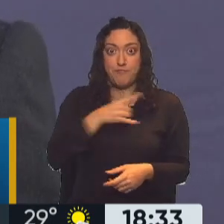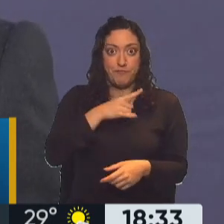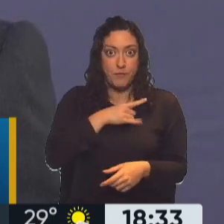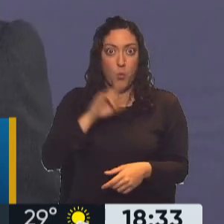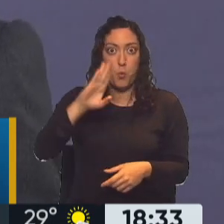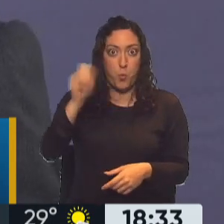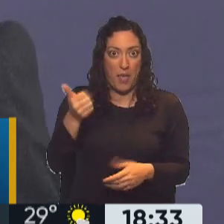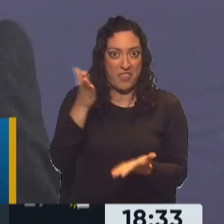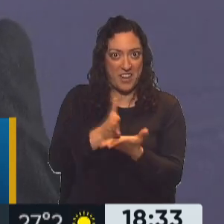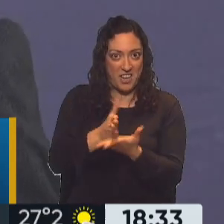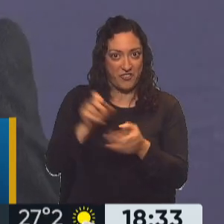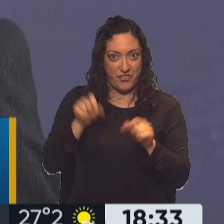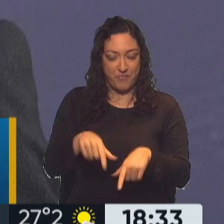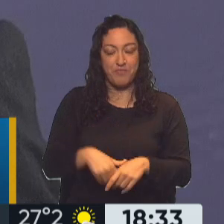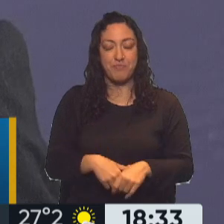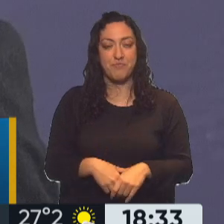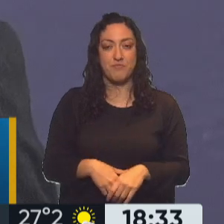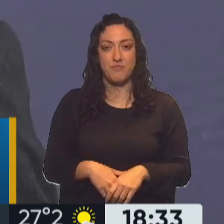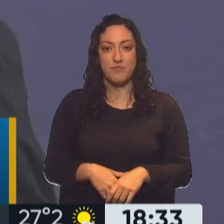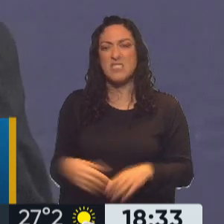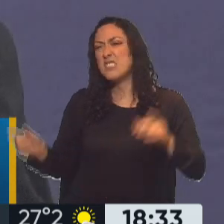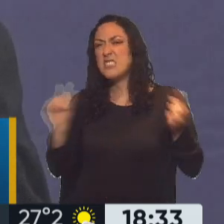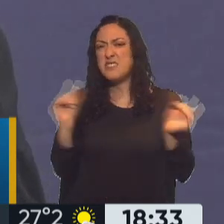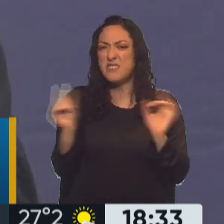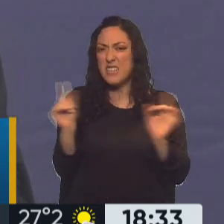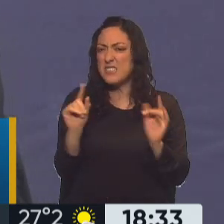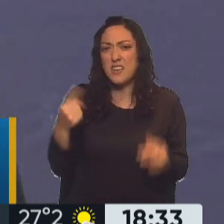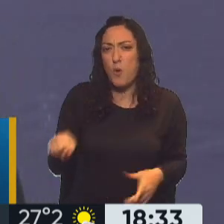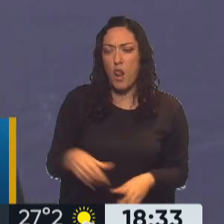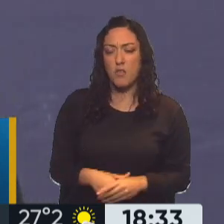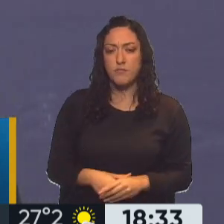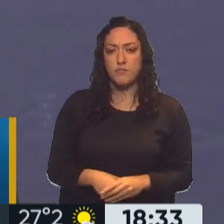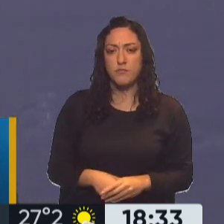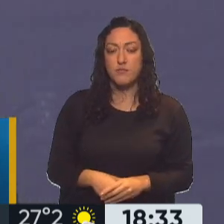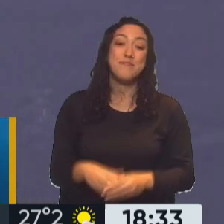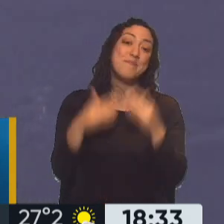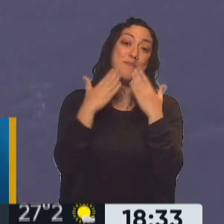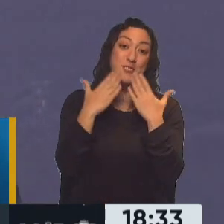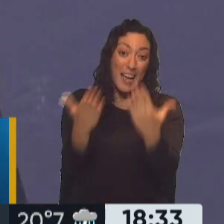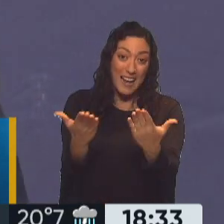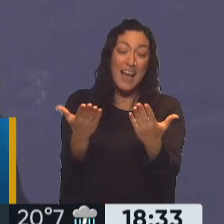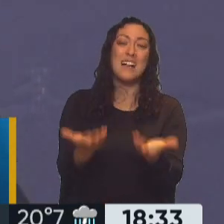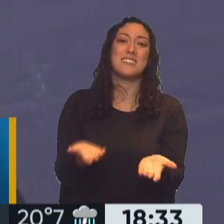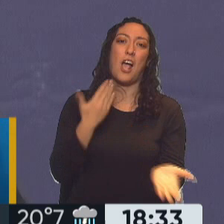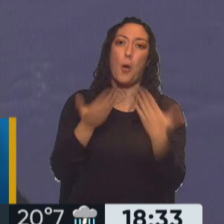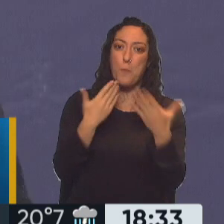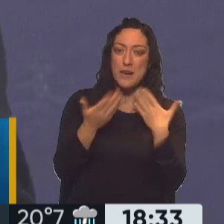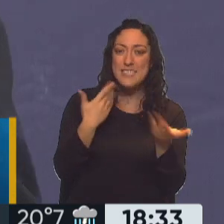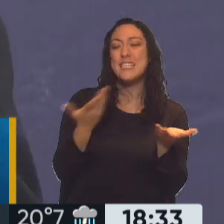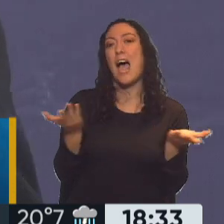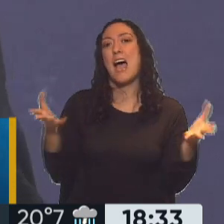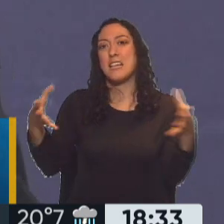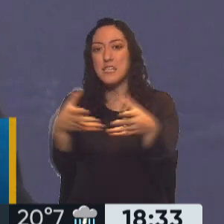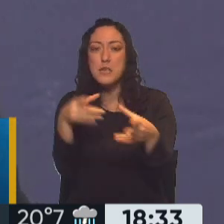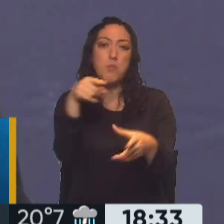la UBA. ¿Qué diferencias va a haber entre uno y otro, si es que las hay? Bueno, muchas gracias, un gusto conversar con usted, con Horacio y todo el